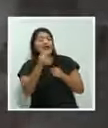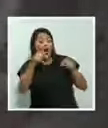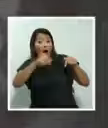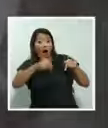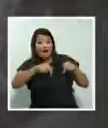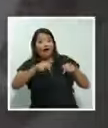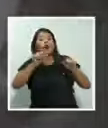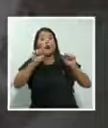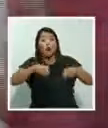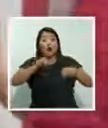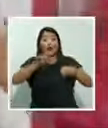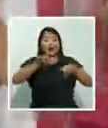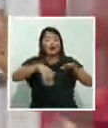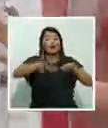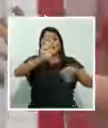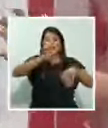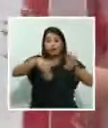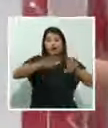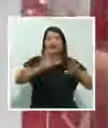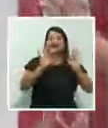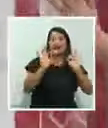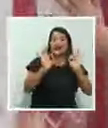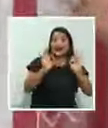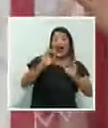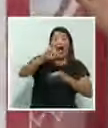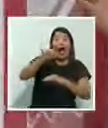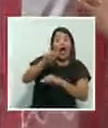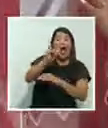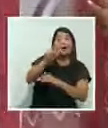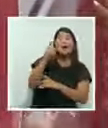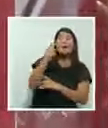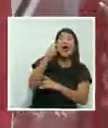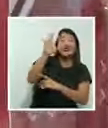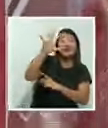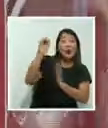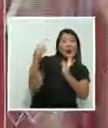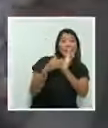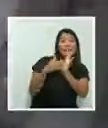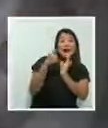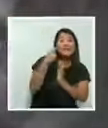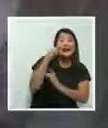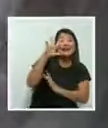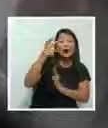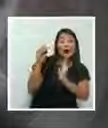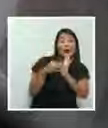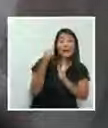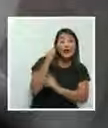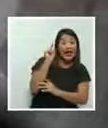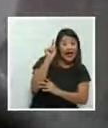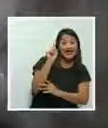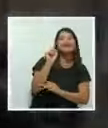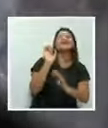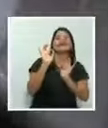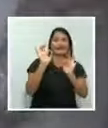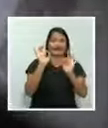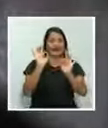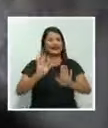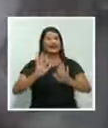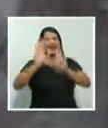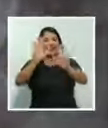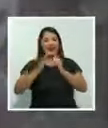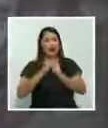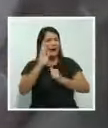puede mover. Allá, allá, Jaime. Jaime, allá, véalo. El de 50 está pegado. El de 50. Ese, Gabriel. Esos,